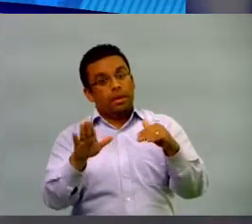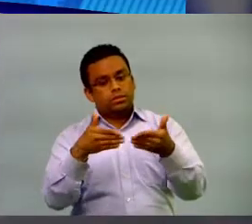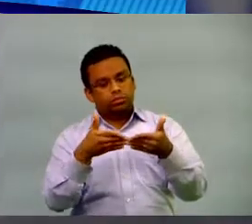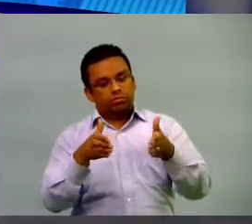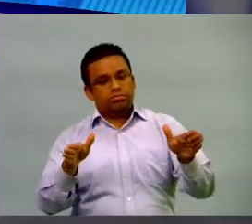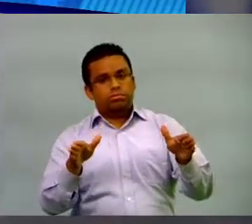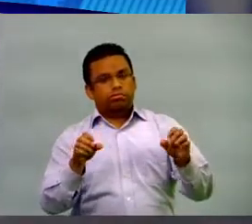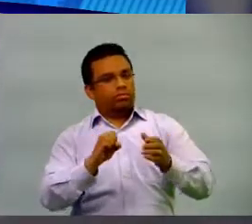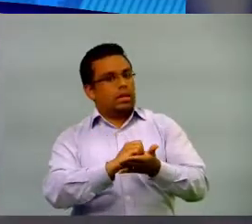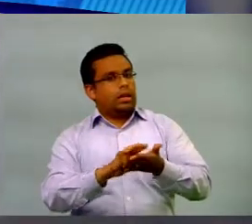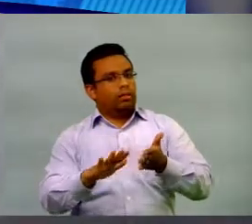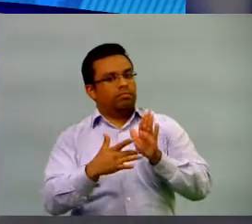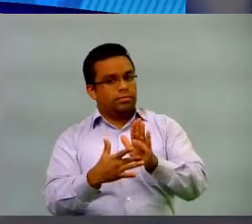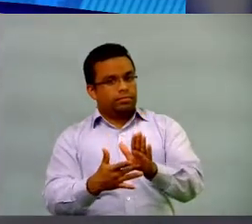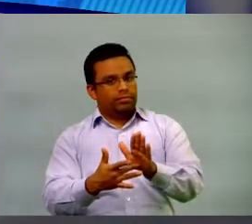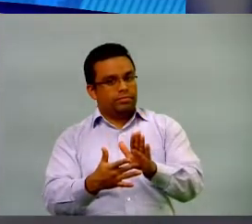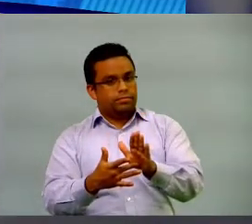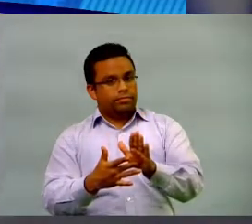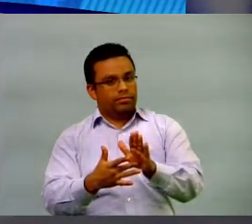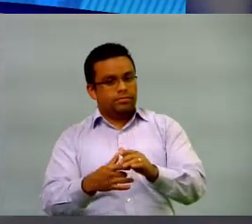abierto.